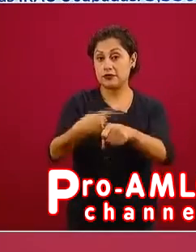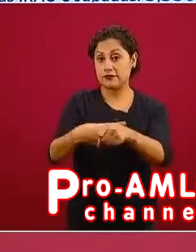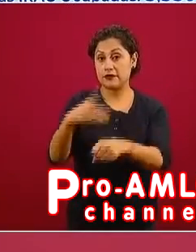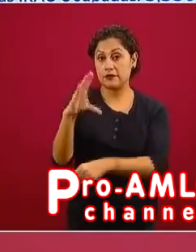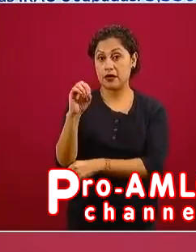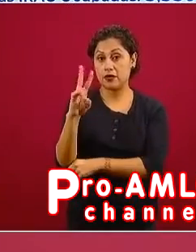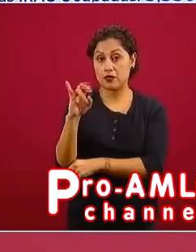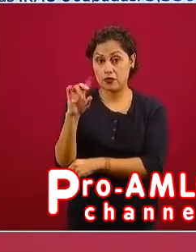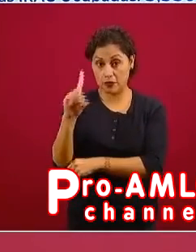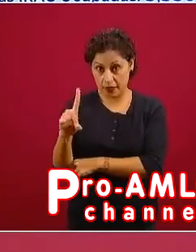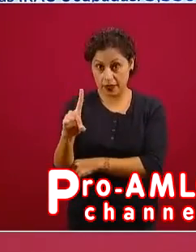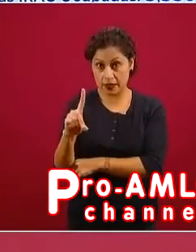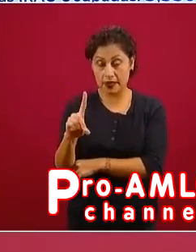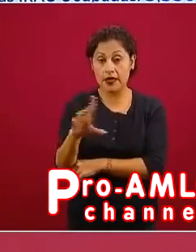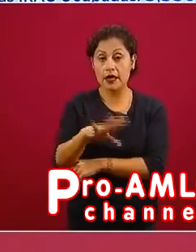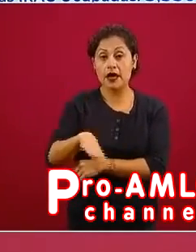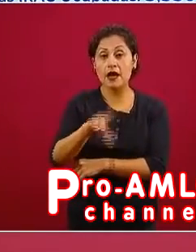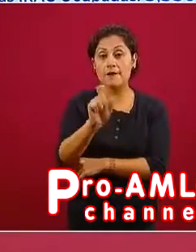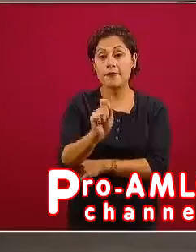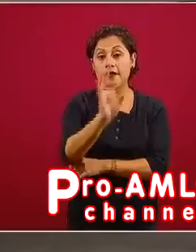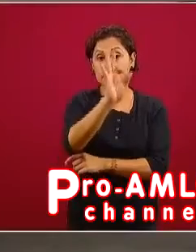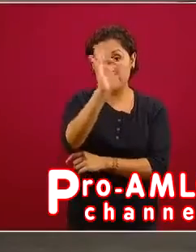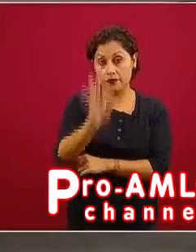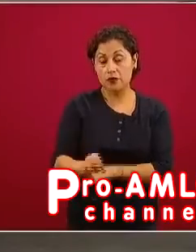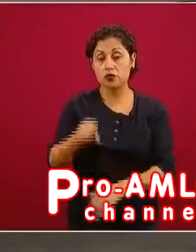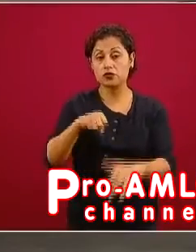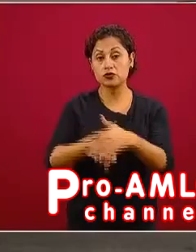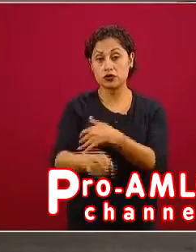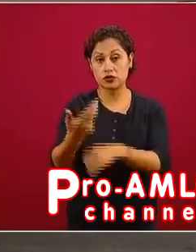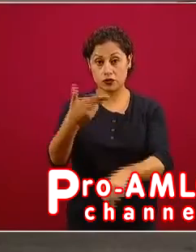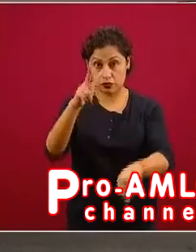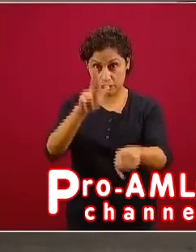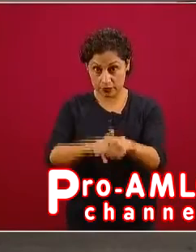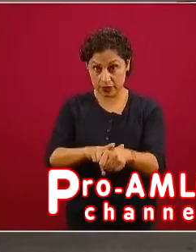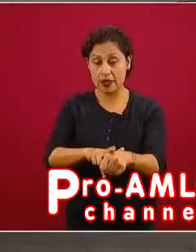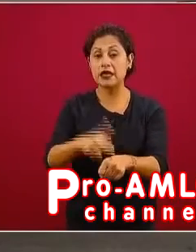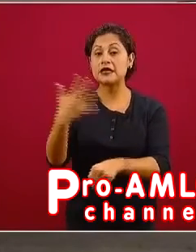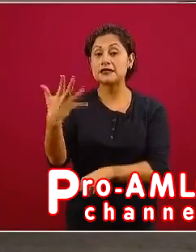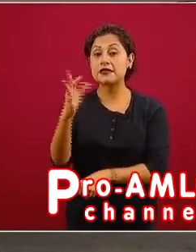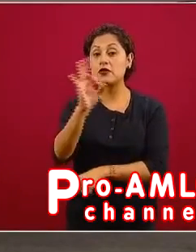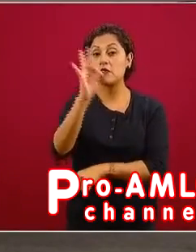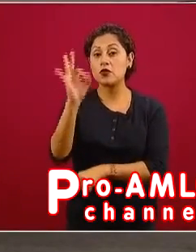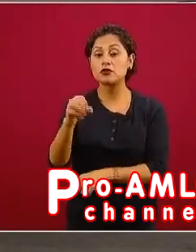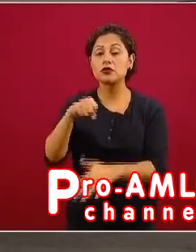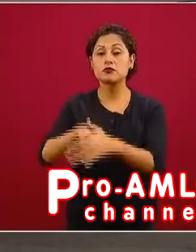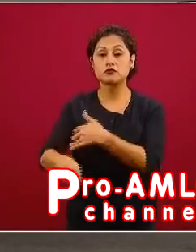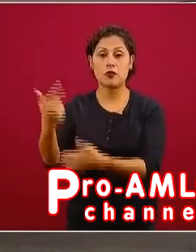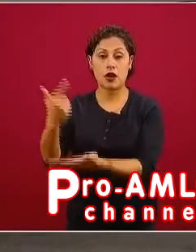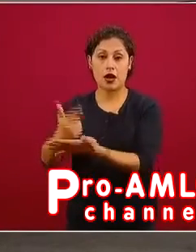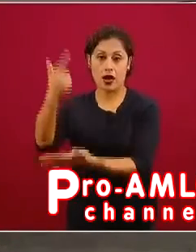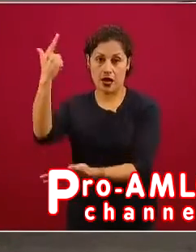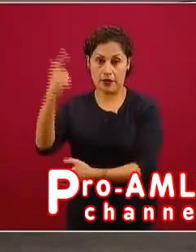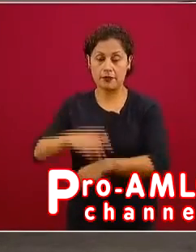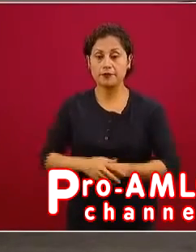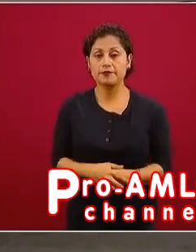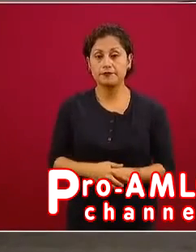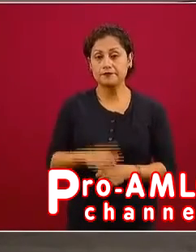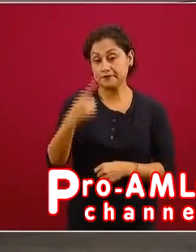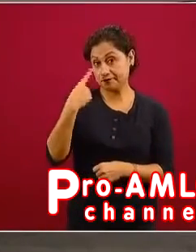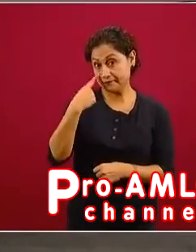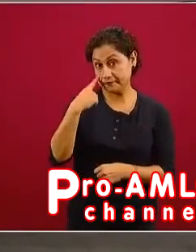20% se hospitalizan, 5% se hospitalizan en la terapia intensiva. Y vean ustedes, al corte de